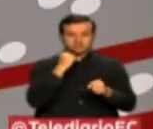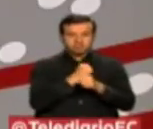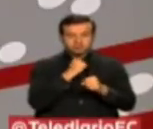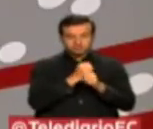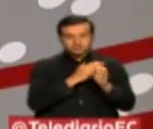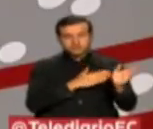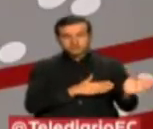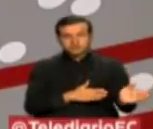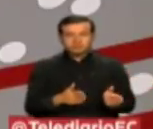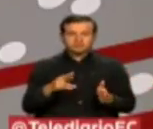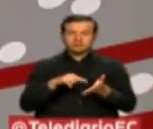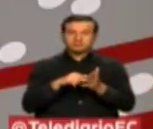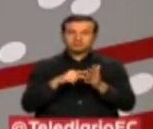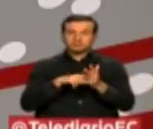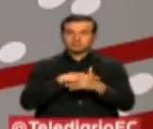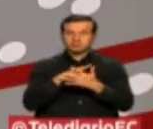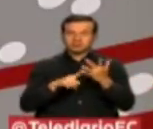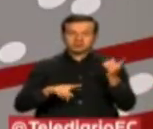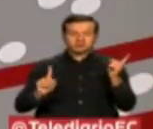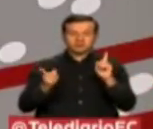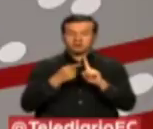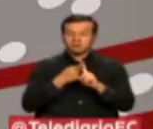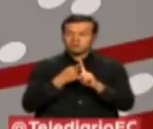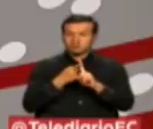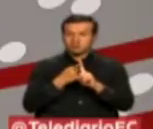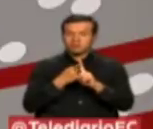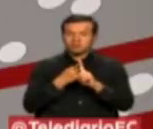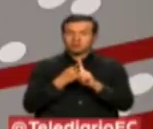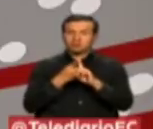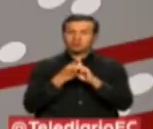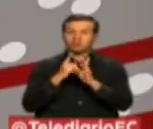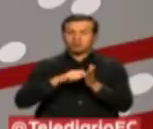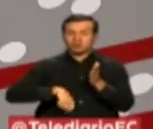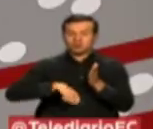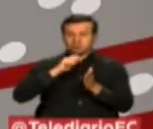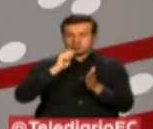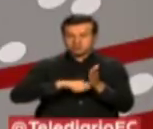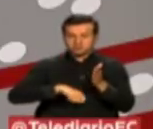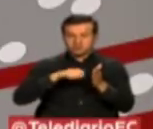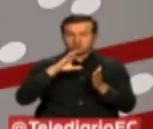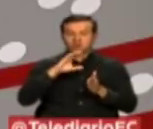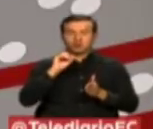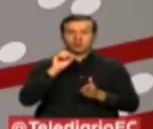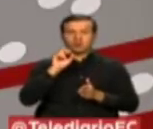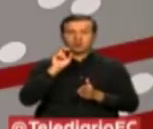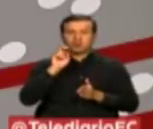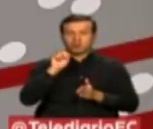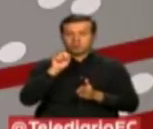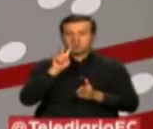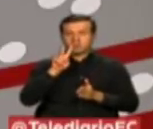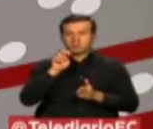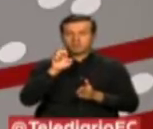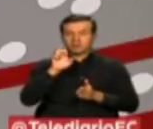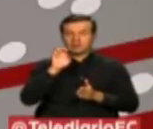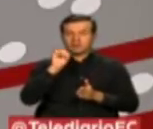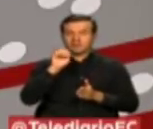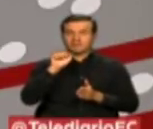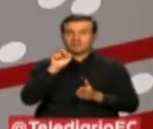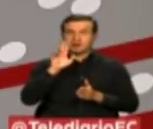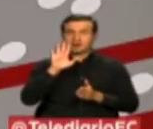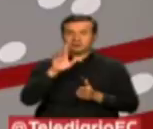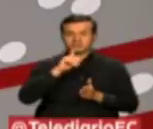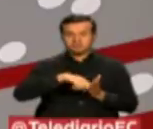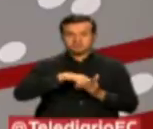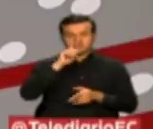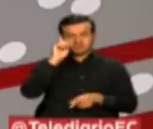decir, hay una convención que se llama CONVEMAR, del Ecuador es signatario. Tiene unos mecanismos y unas instancias donde se